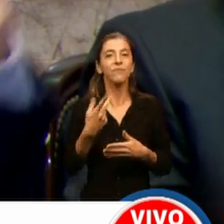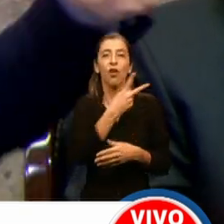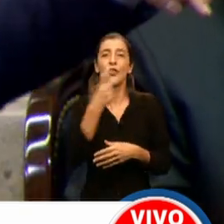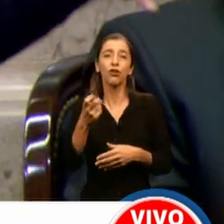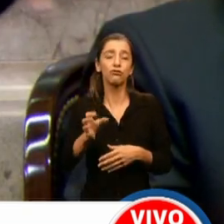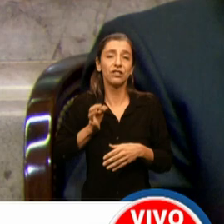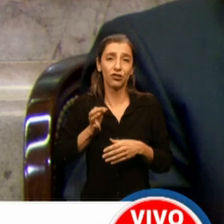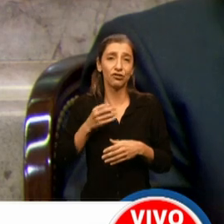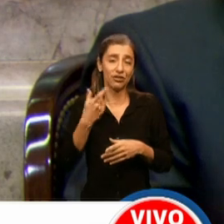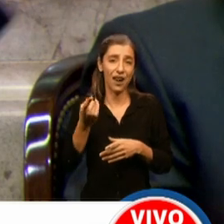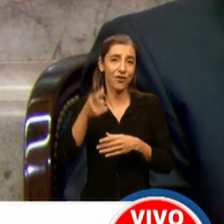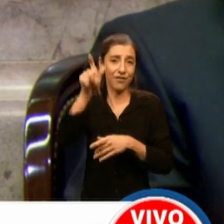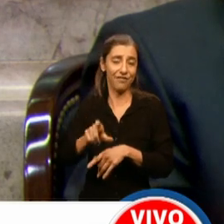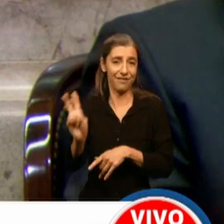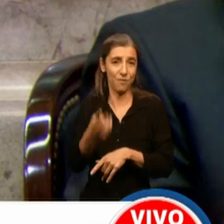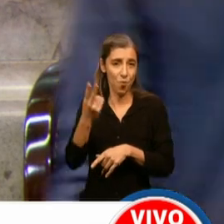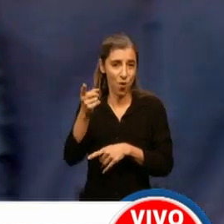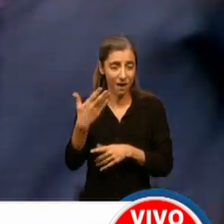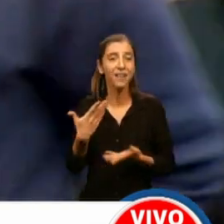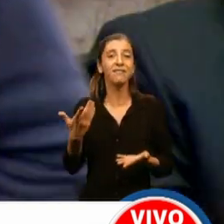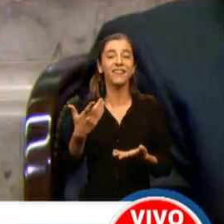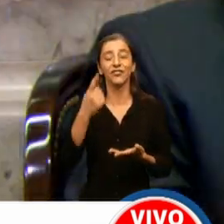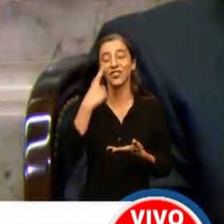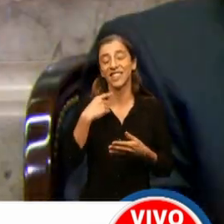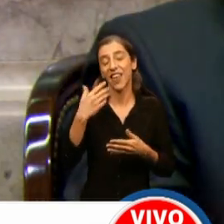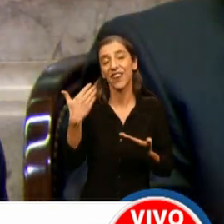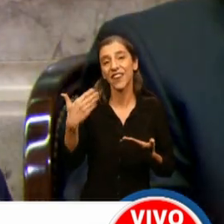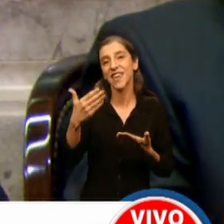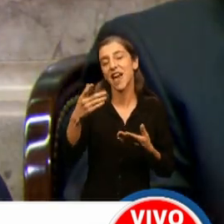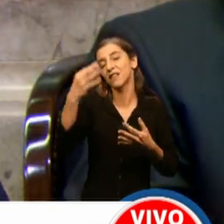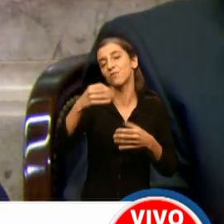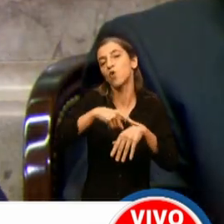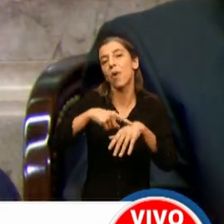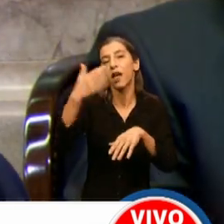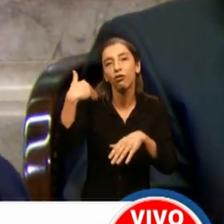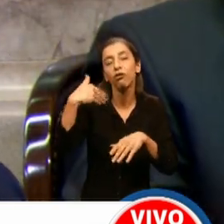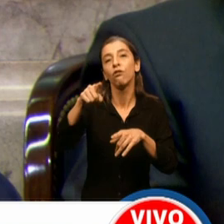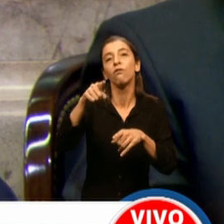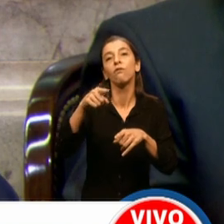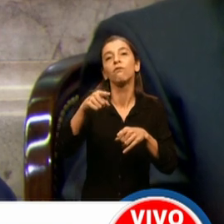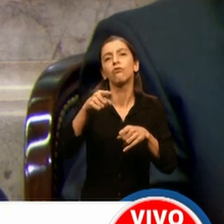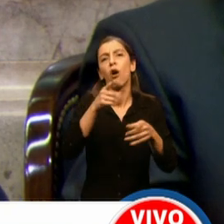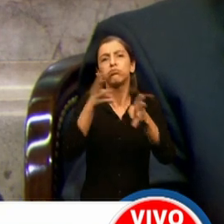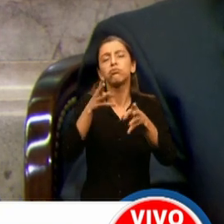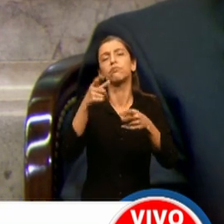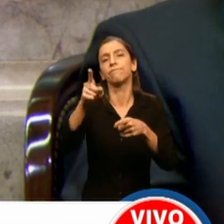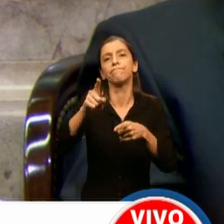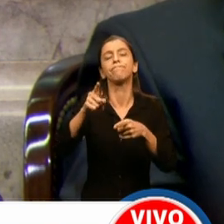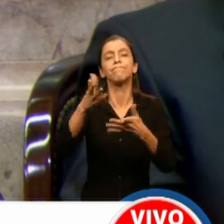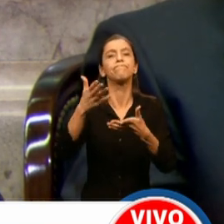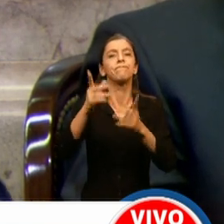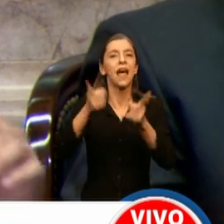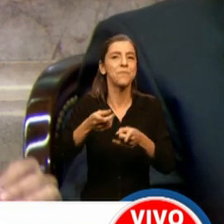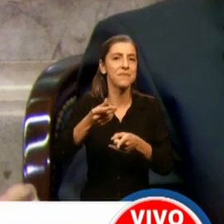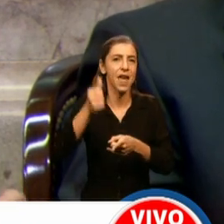fallecimiento y en este transcurso de estos días es que lo hieren en ese combate y una vez más fueron los realistas a